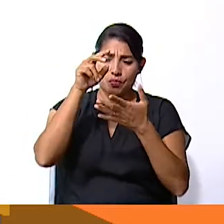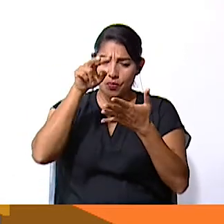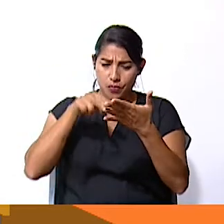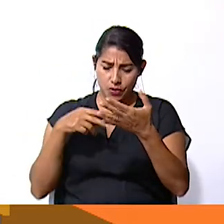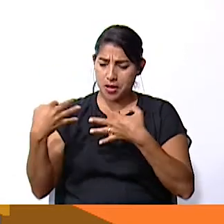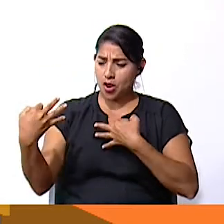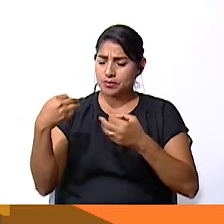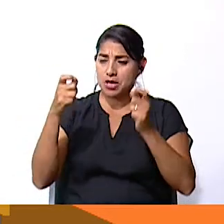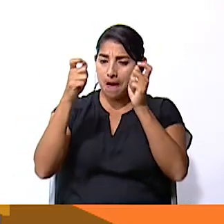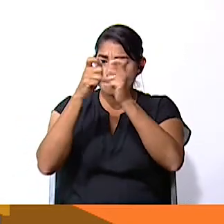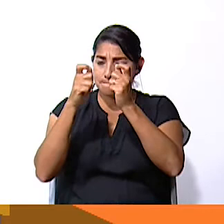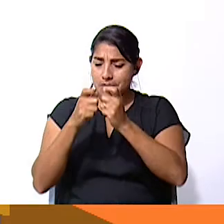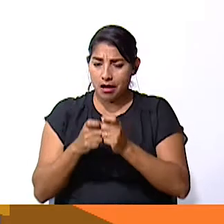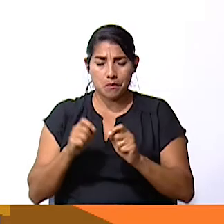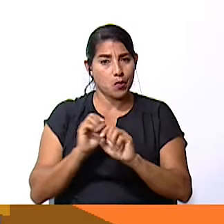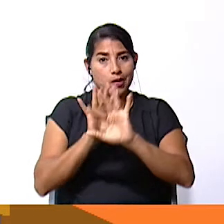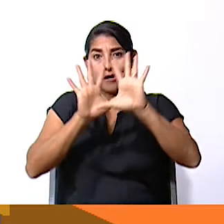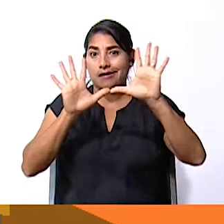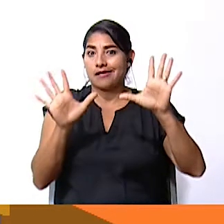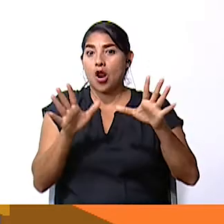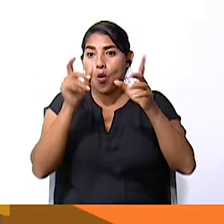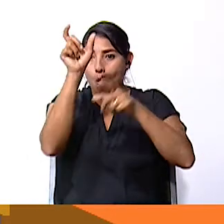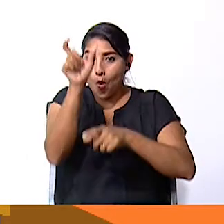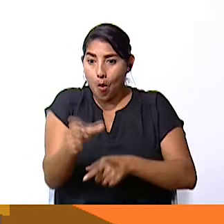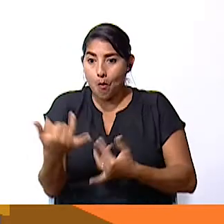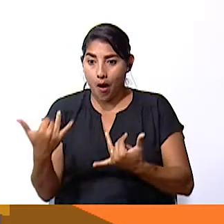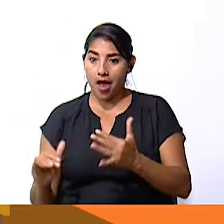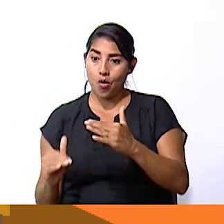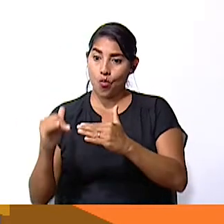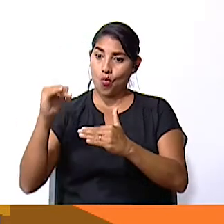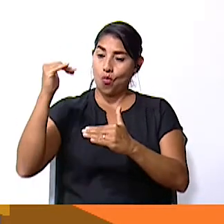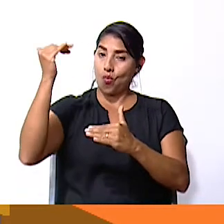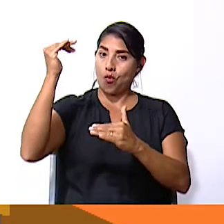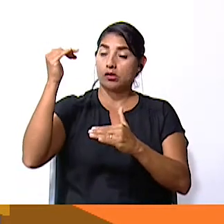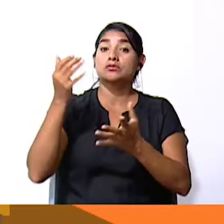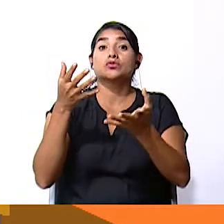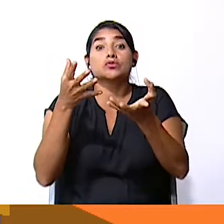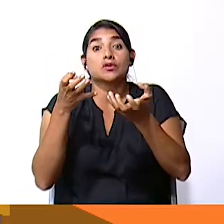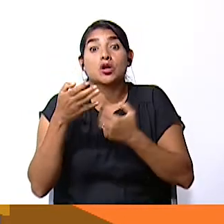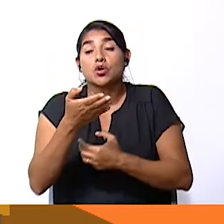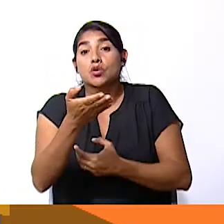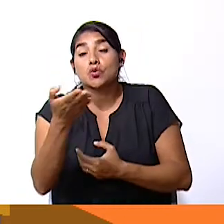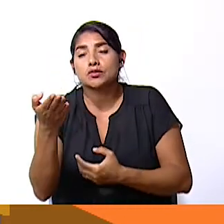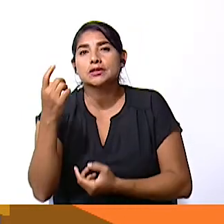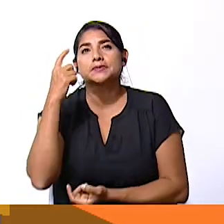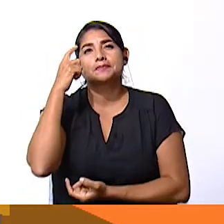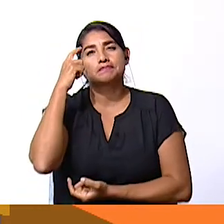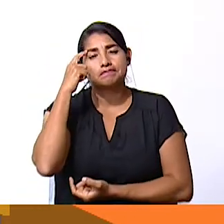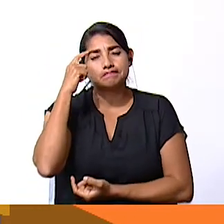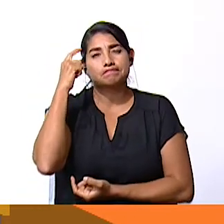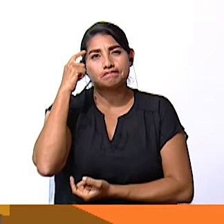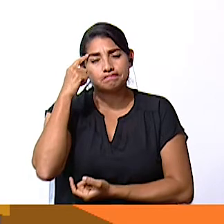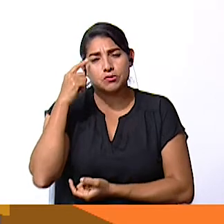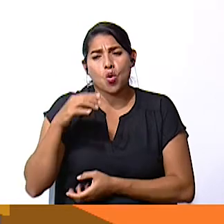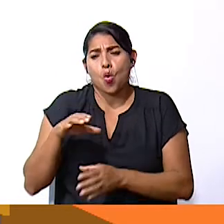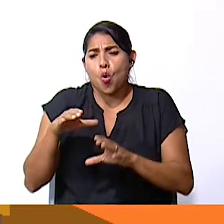describía perfectamente. Entonces, yo quiero que ustedes piensen, ¿cómo se llama